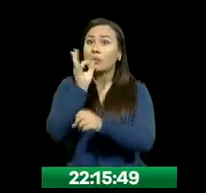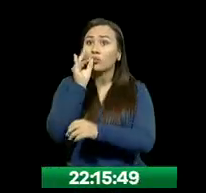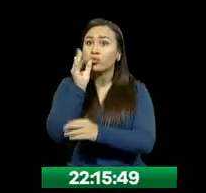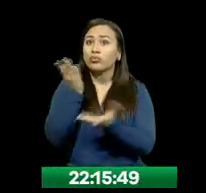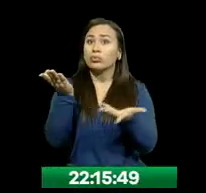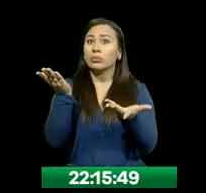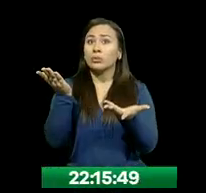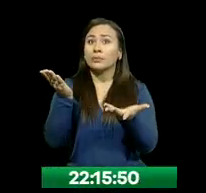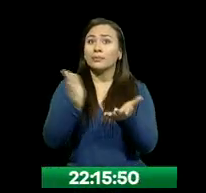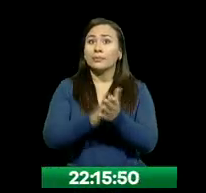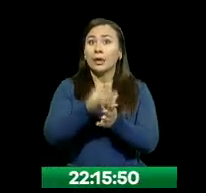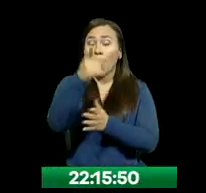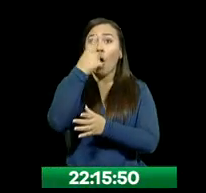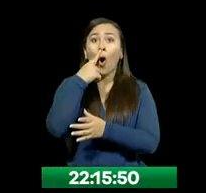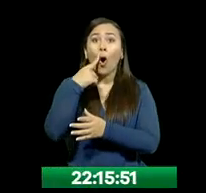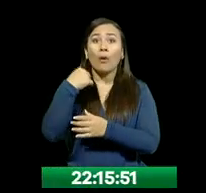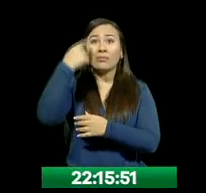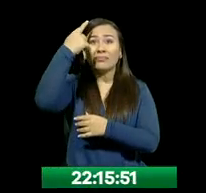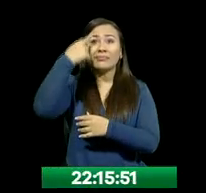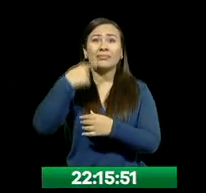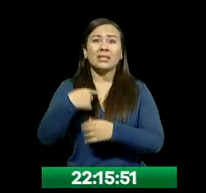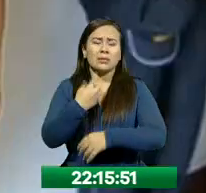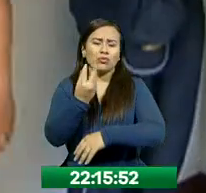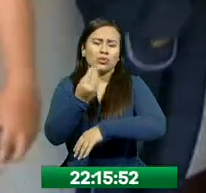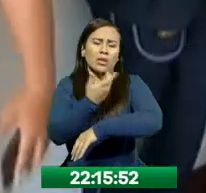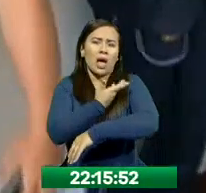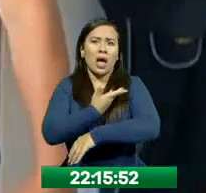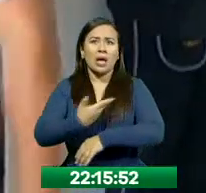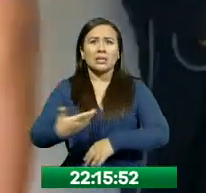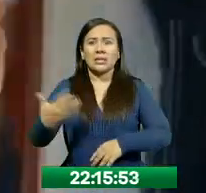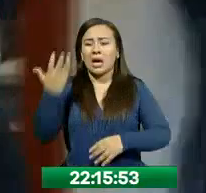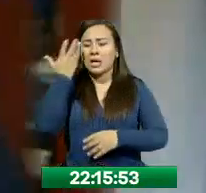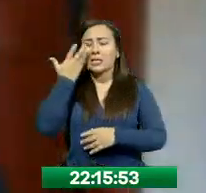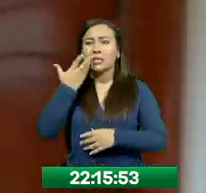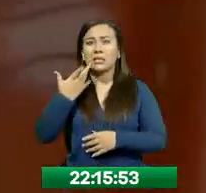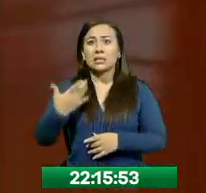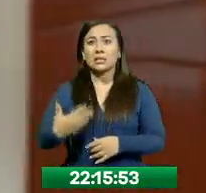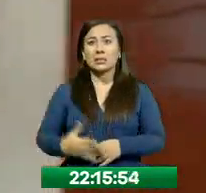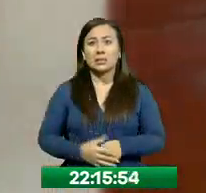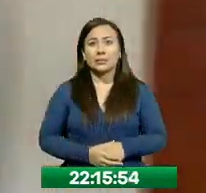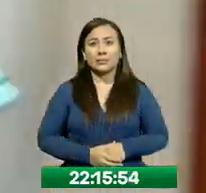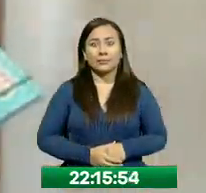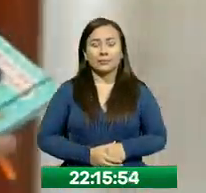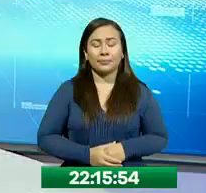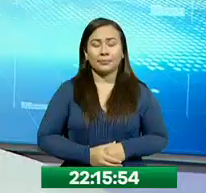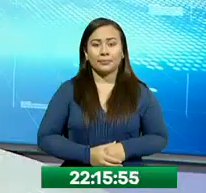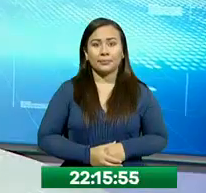Tránsito. Entre tanto, el vigilante se recupera de sus heridas. Informó Roselena Vázquez.